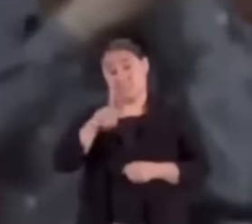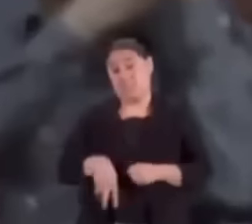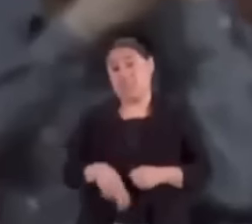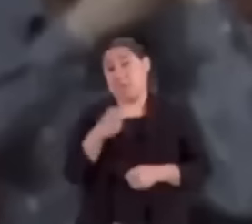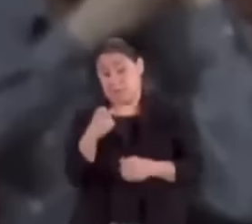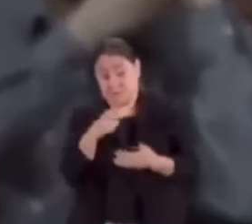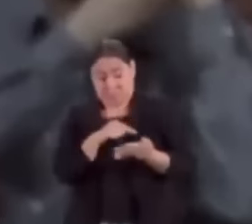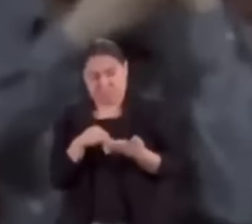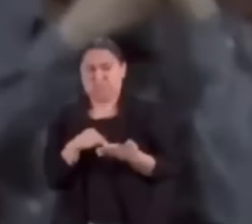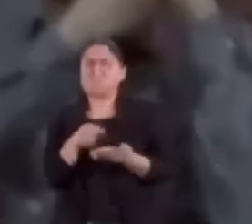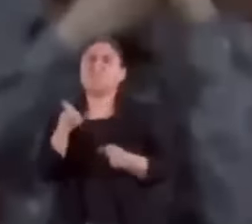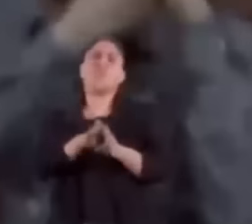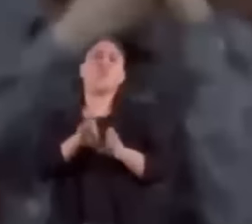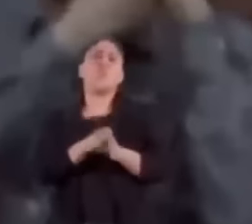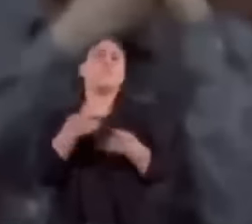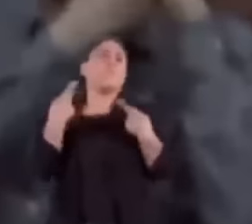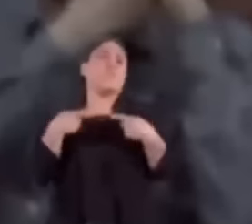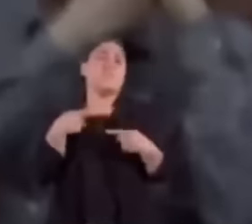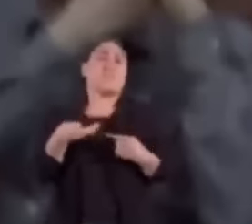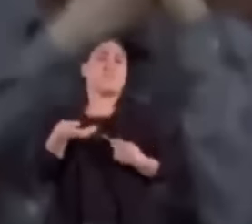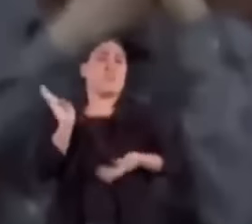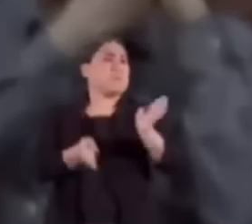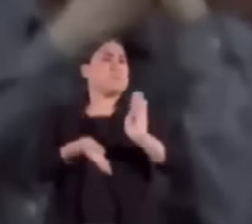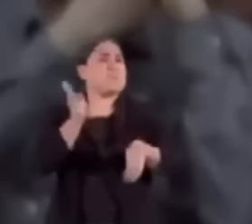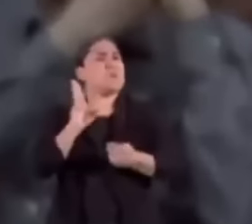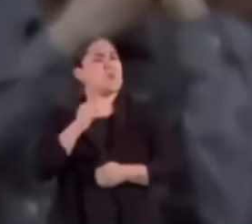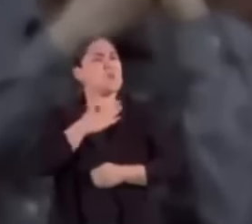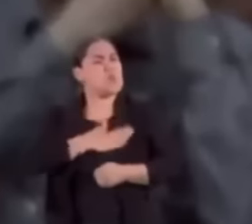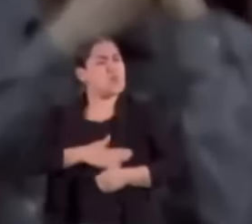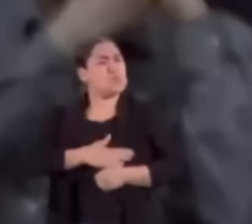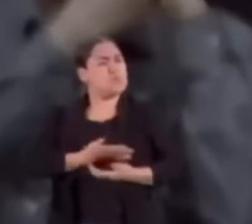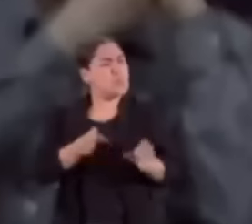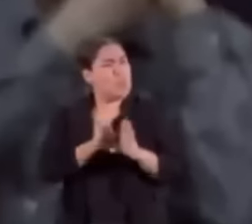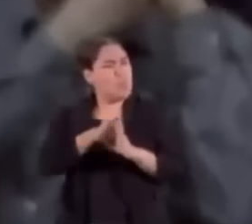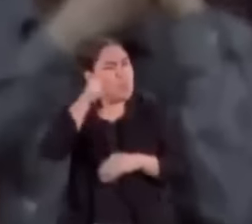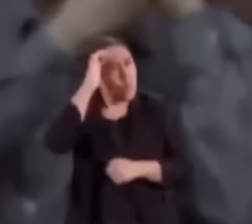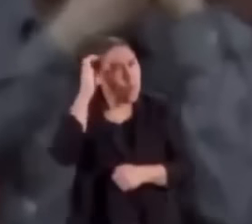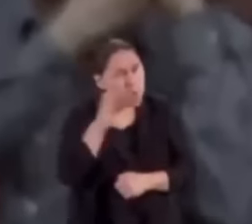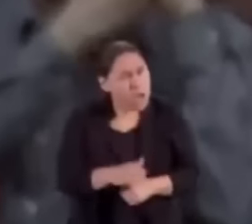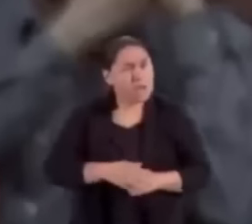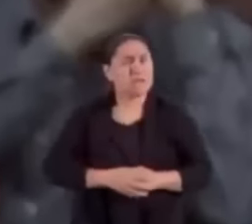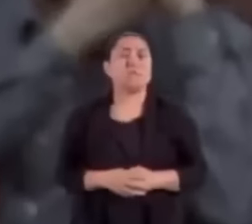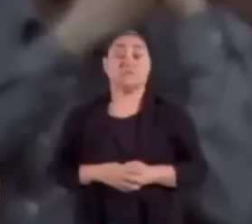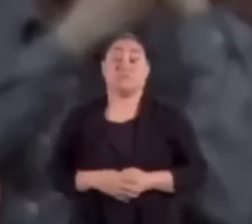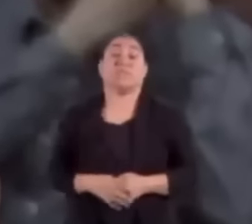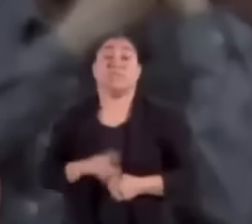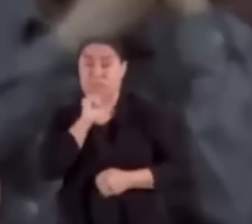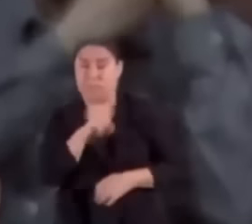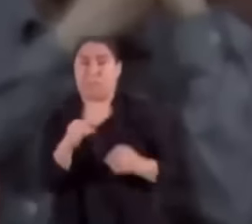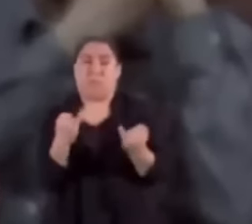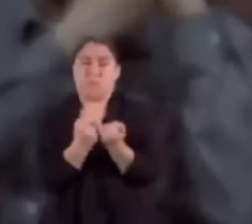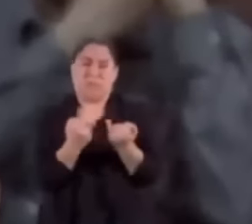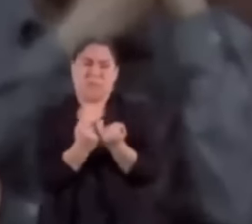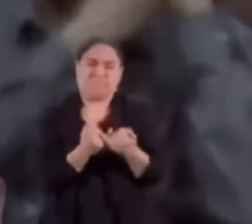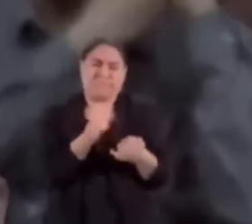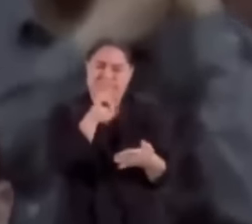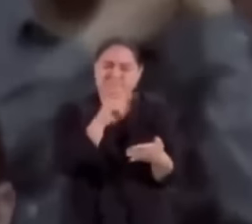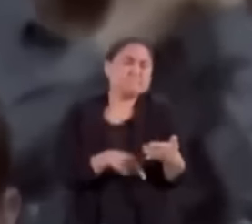Es un despido injusto y cruel. Y además es profundamente